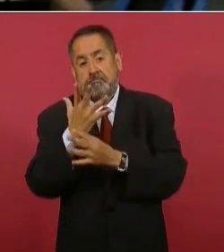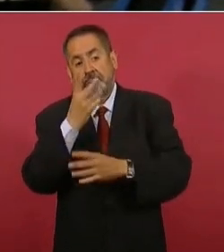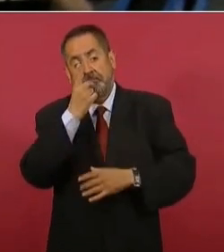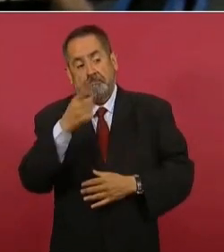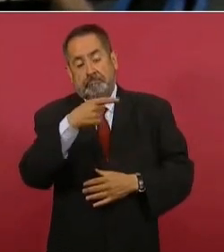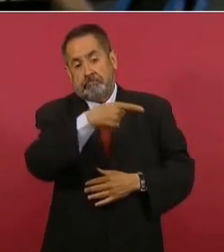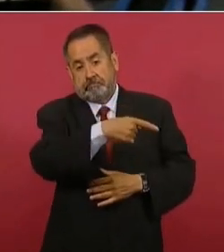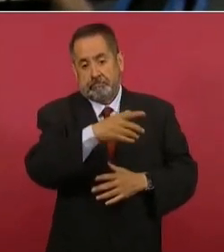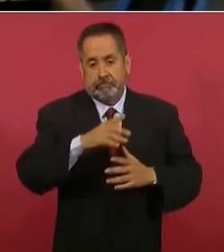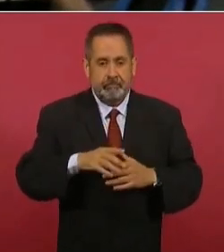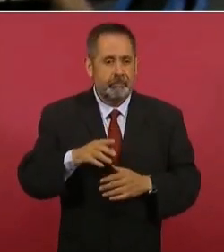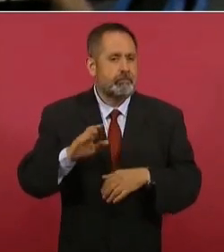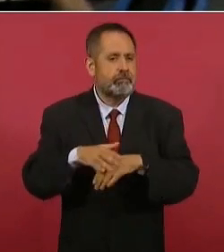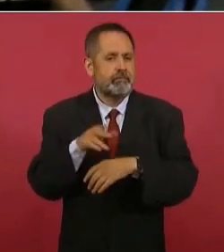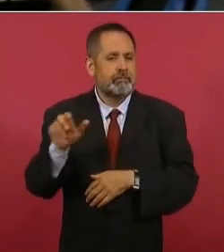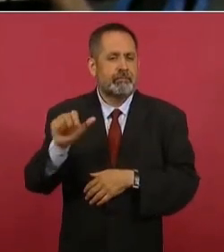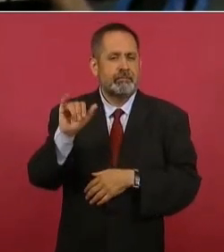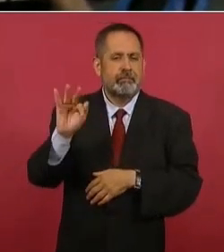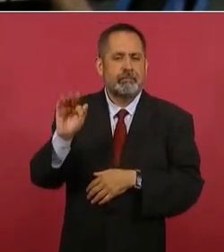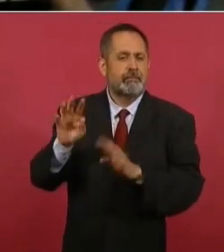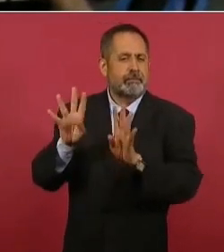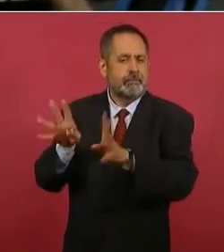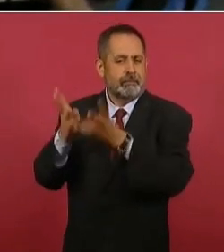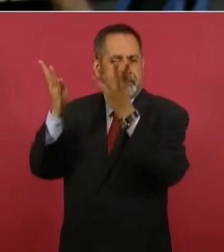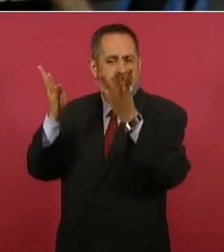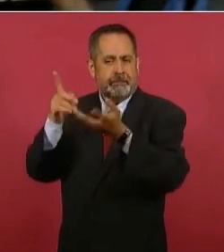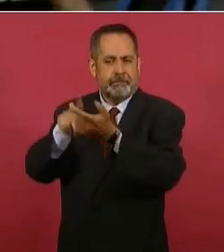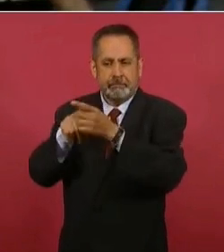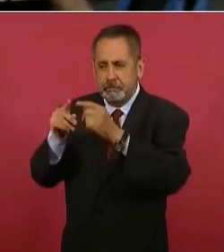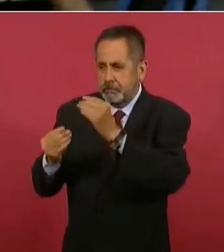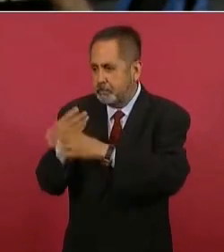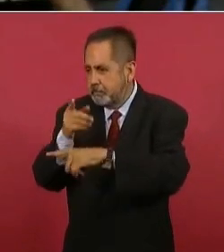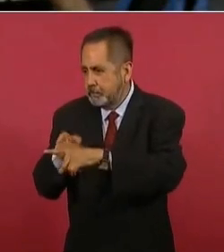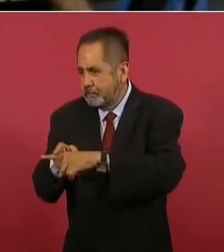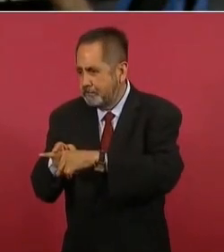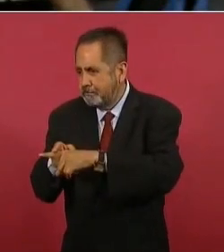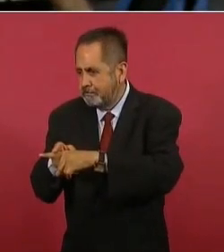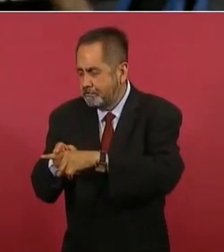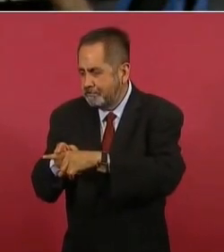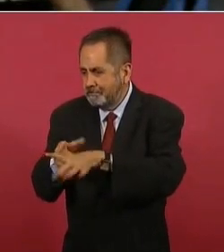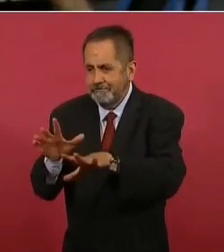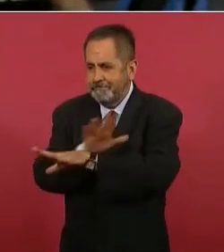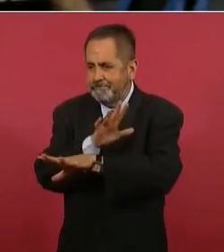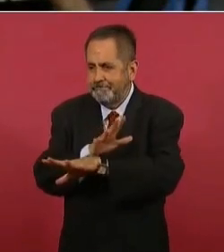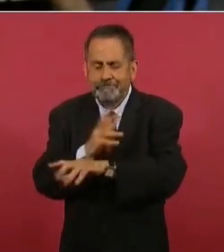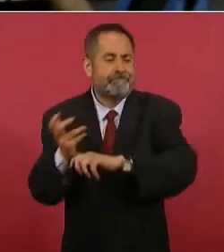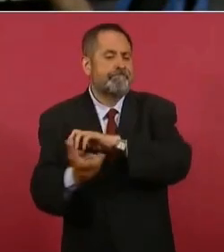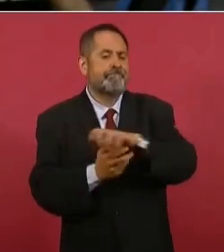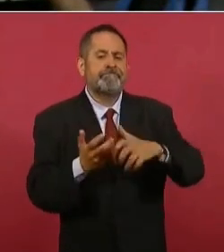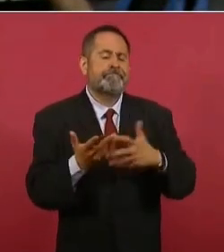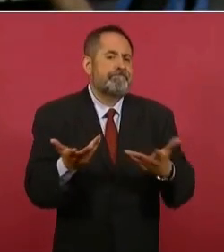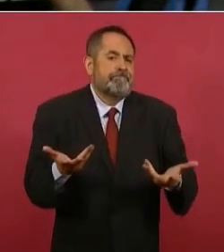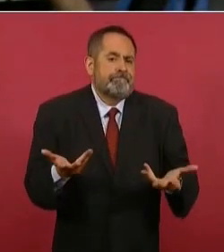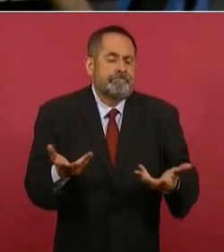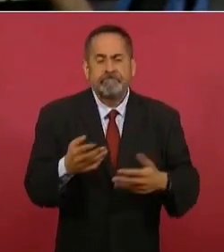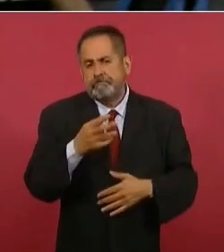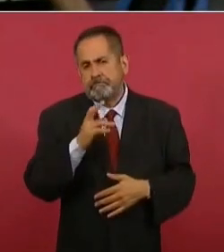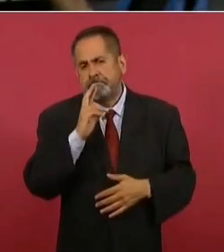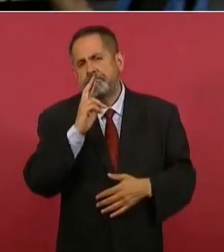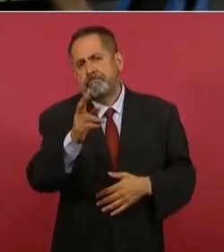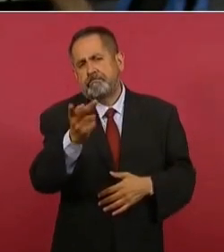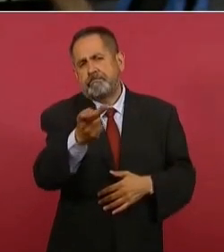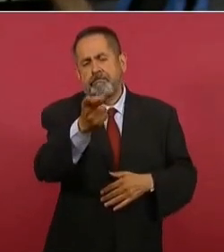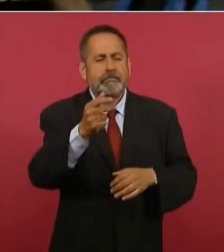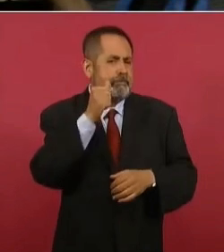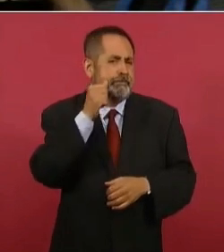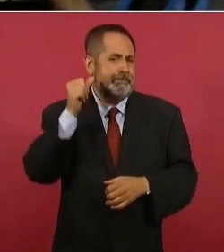de la IFA en Santa Lucía. Entonces, quería saber primero qué reporte tiene de la reunión de